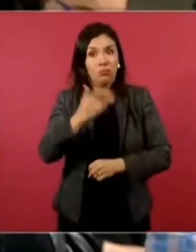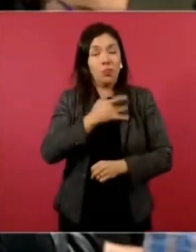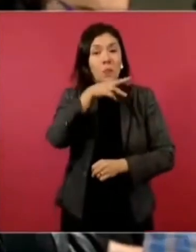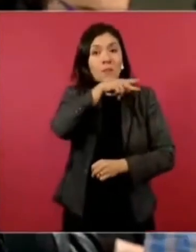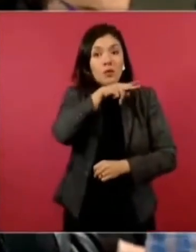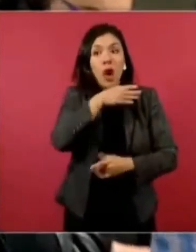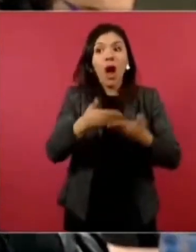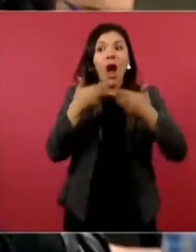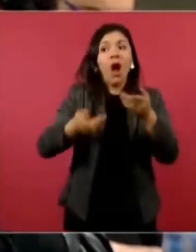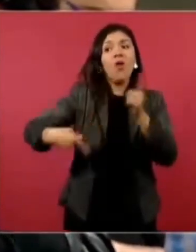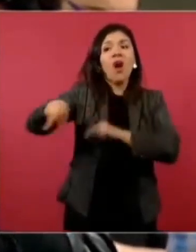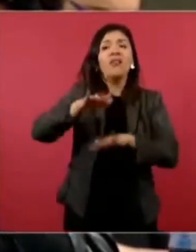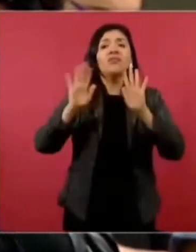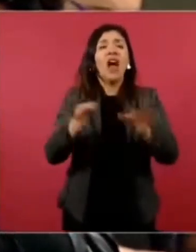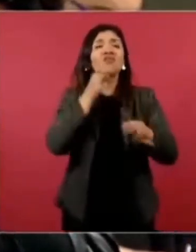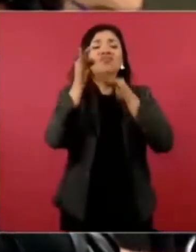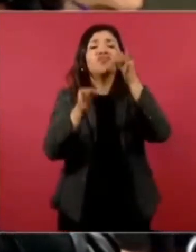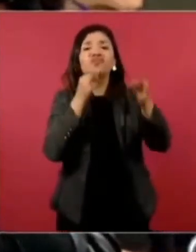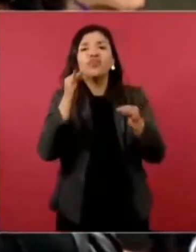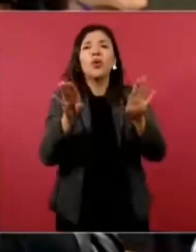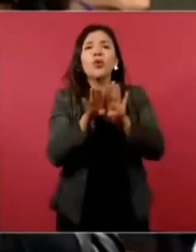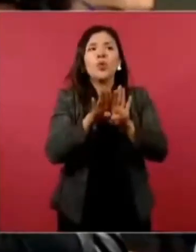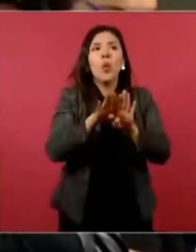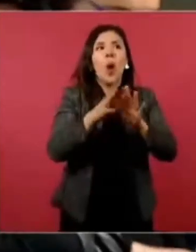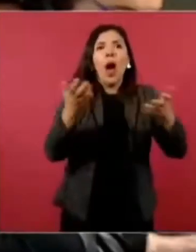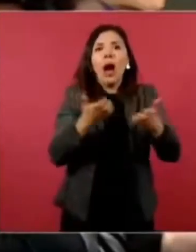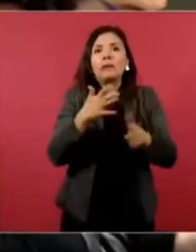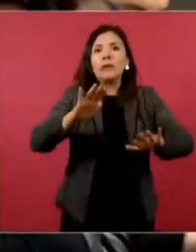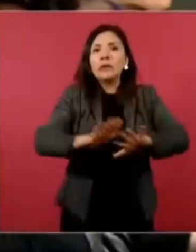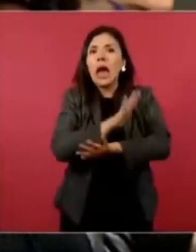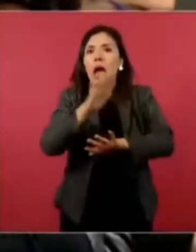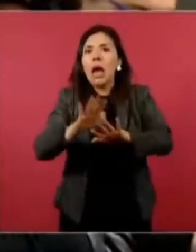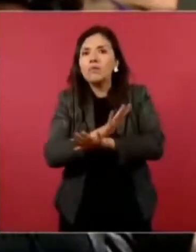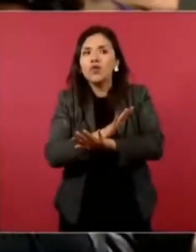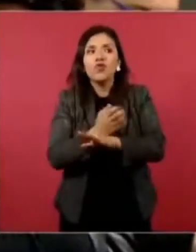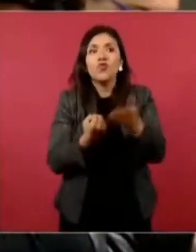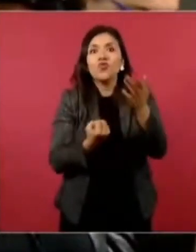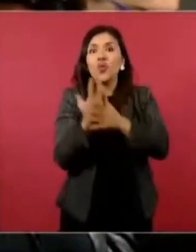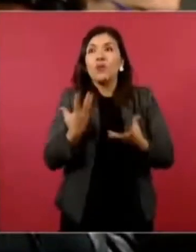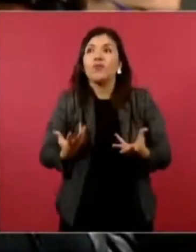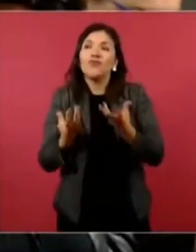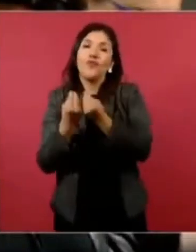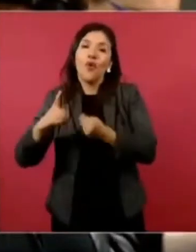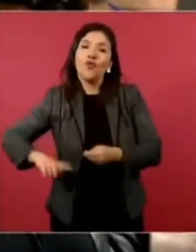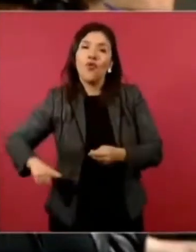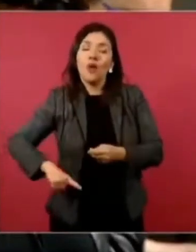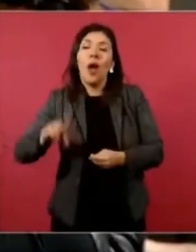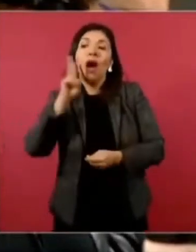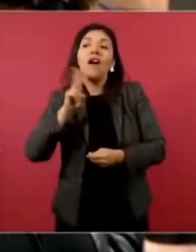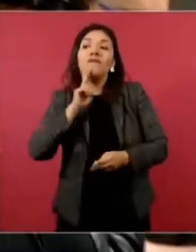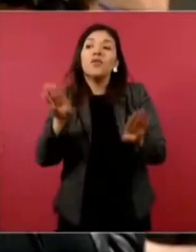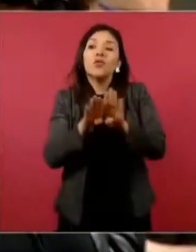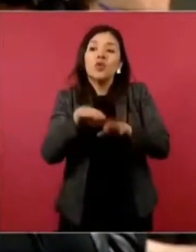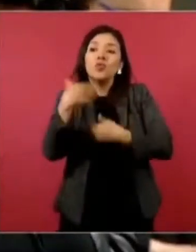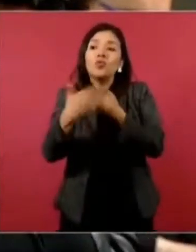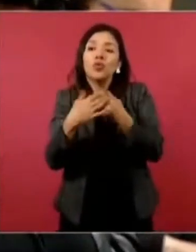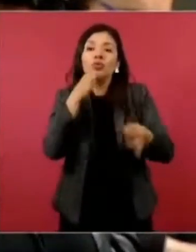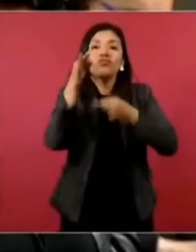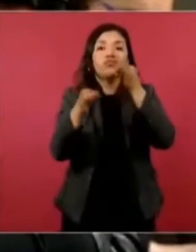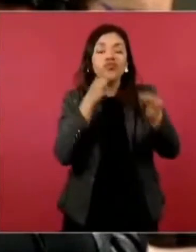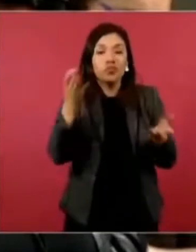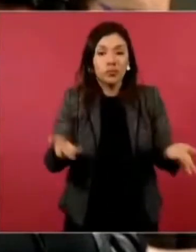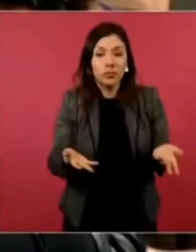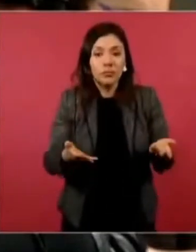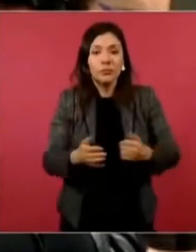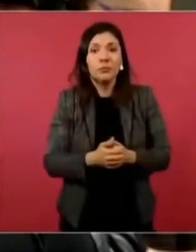medios ya empezaron a hacer sus ajustes, sus cambios, acomodarse al nuevo gobernante para ver cómo les va a ir con la publicidad, y